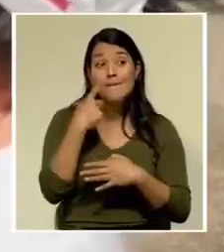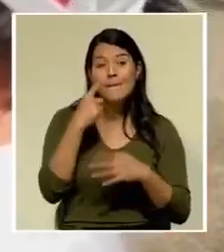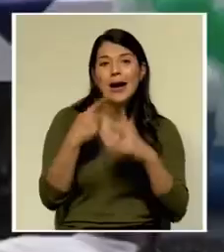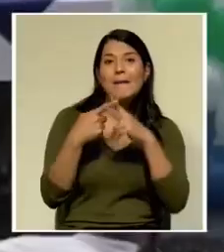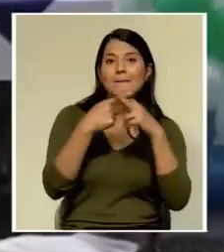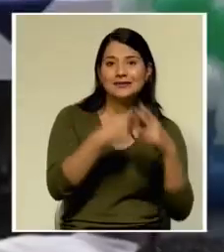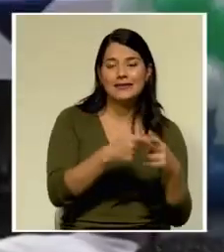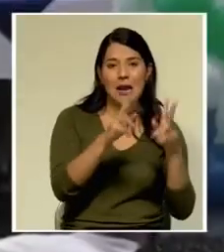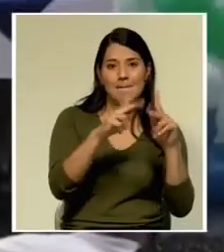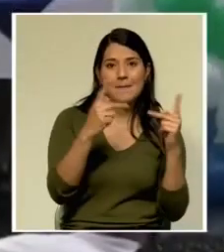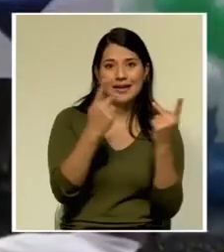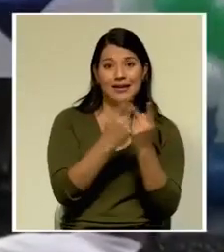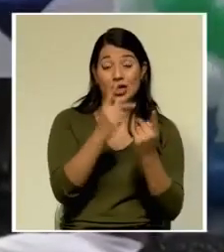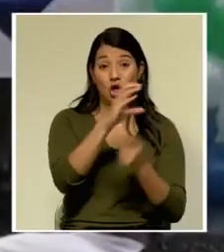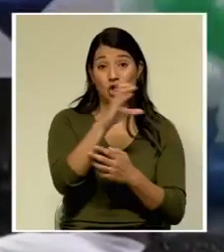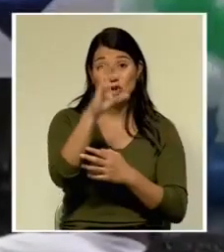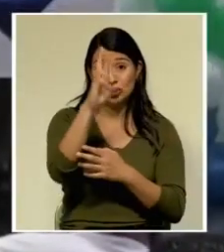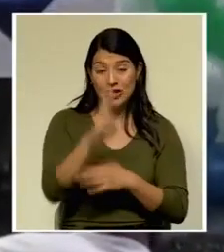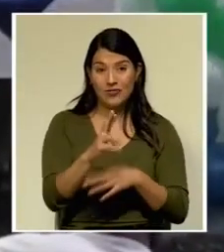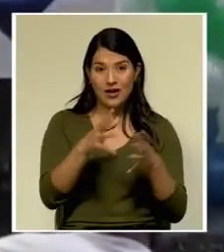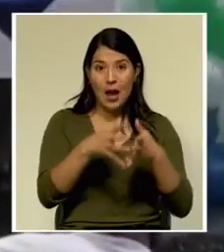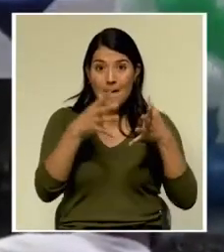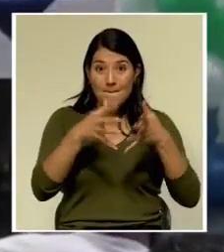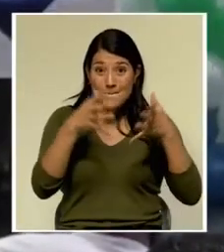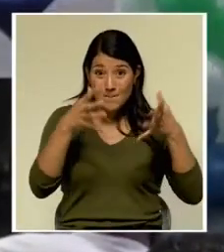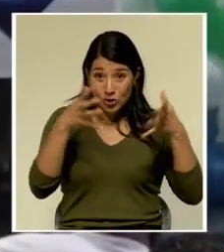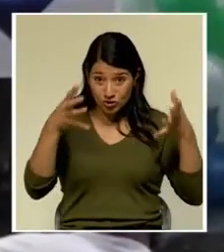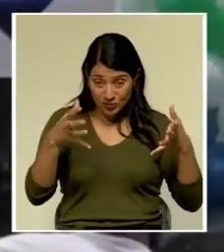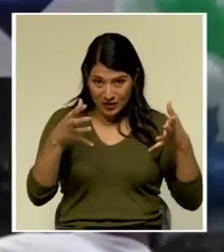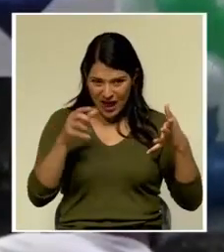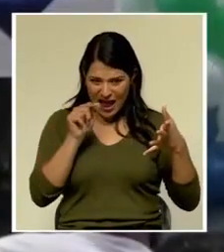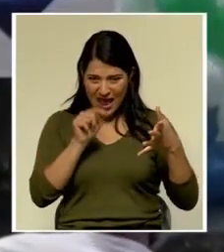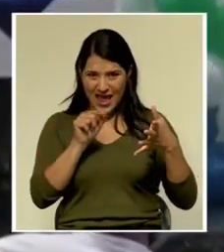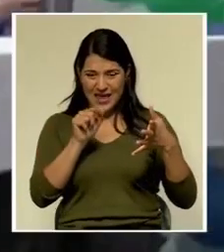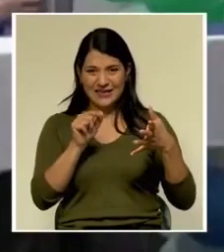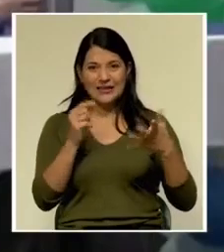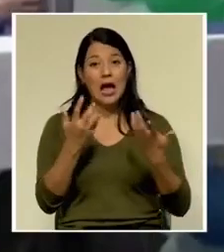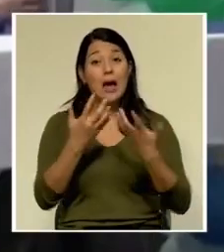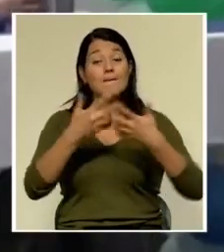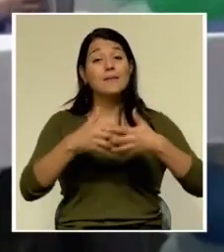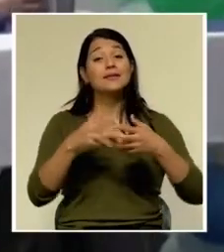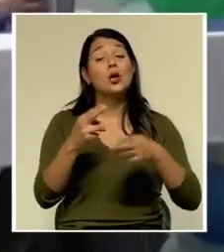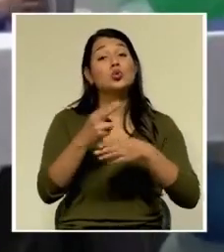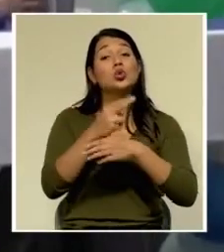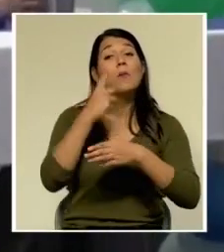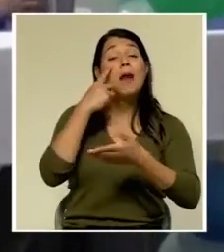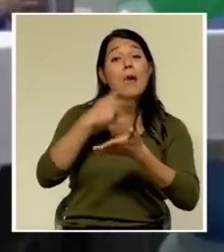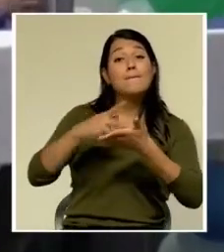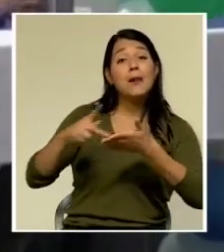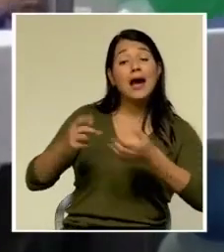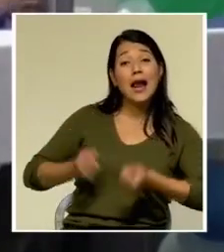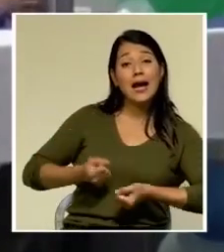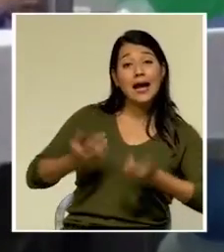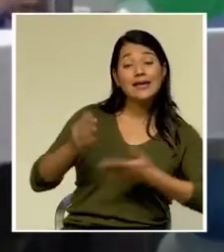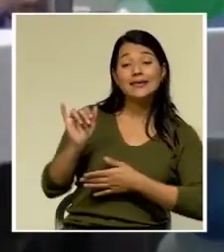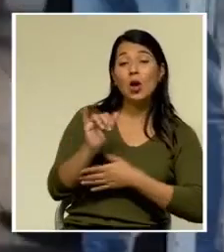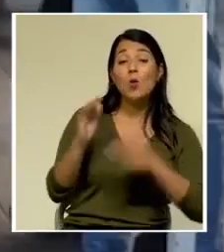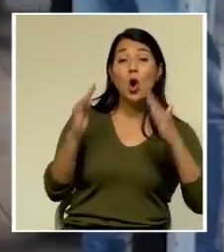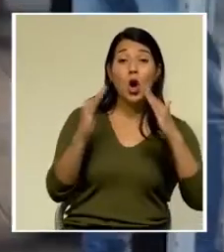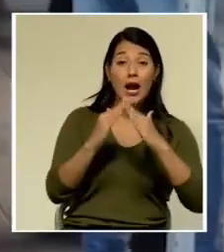Rica Próspera, una figura jurídica que se usó para pagar gastos como la casa de